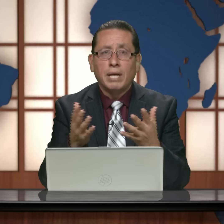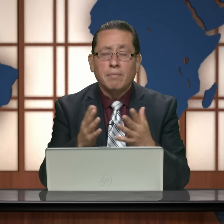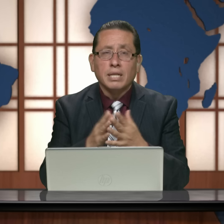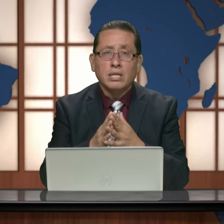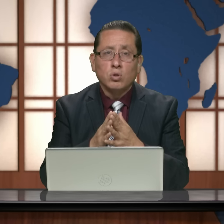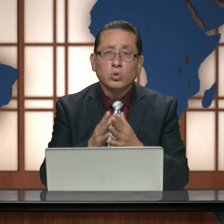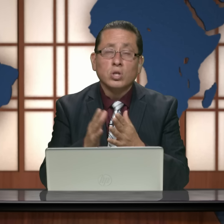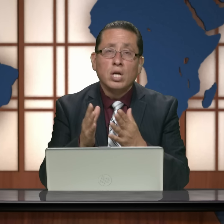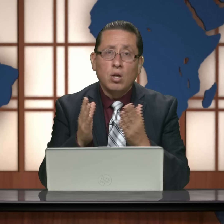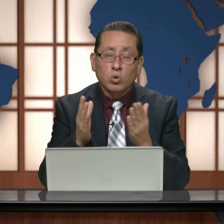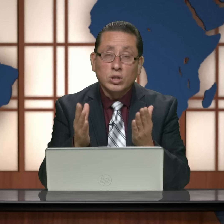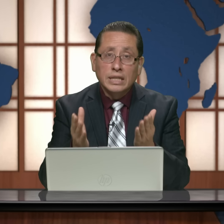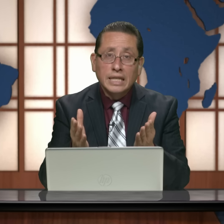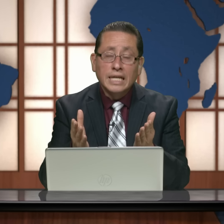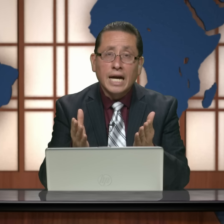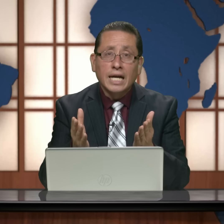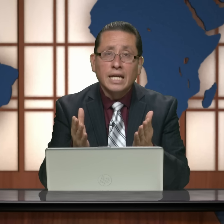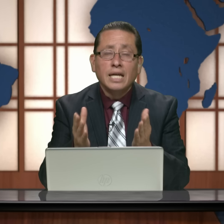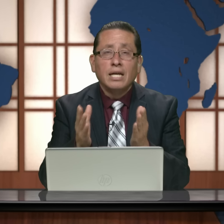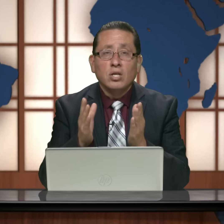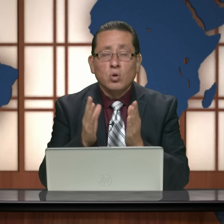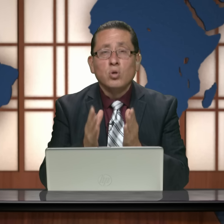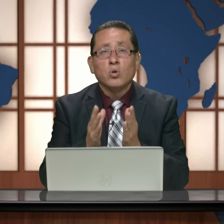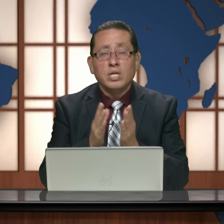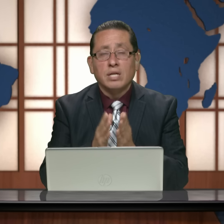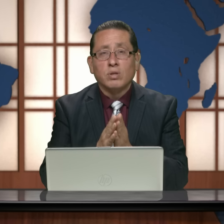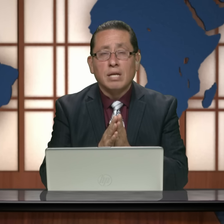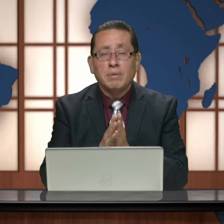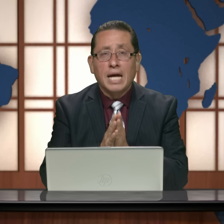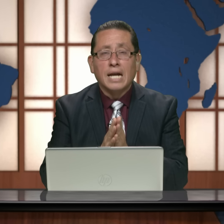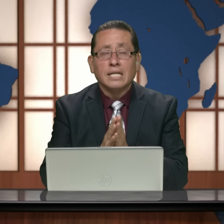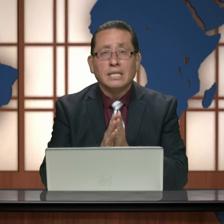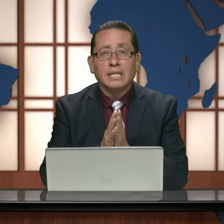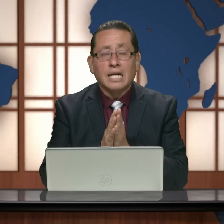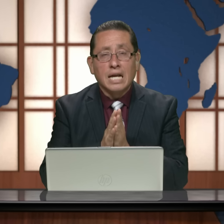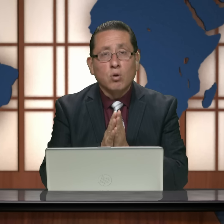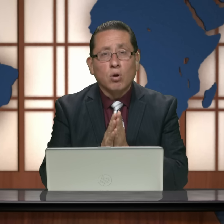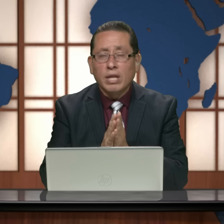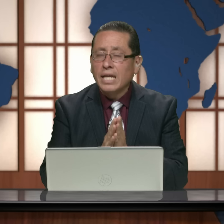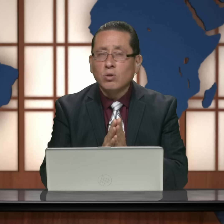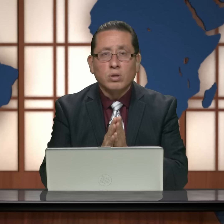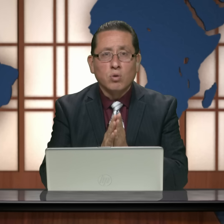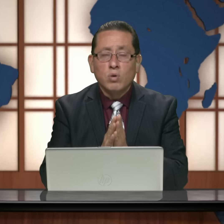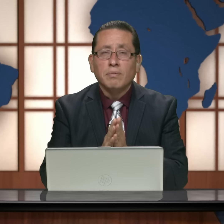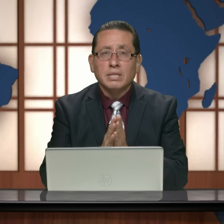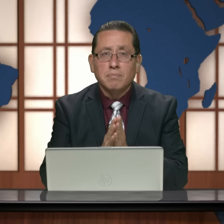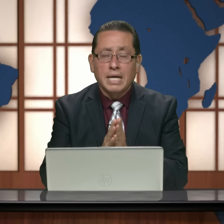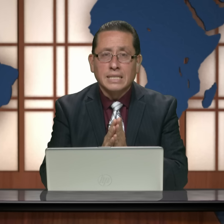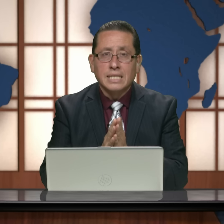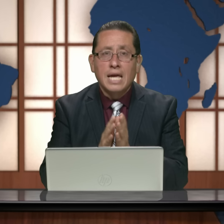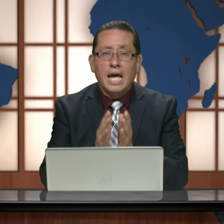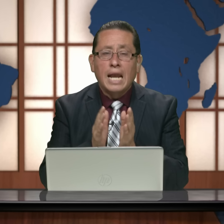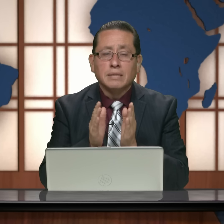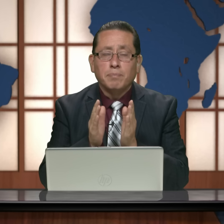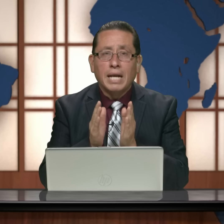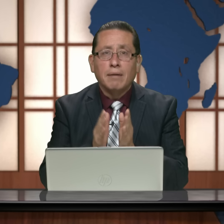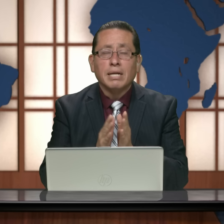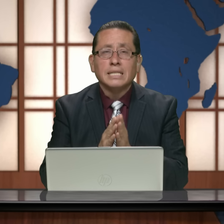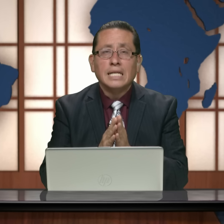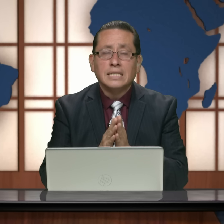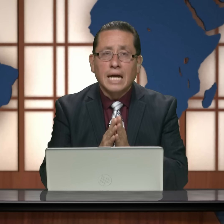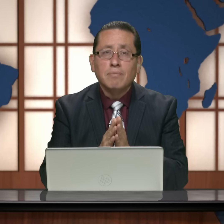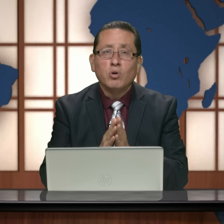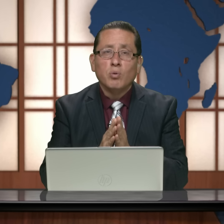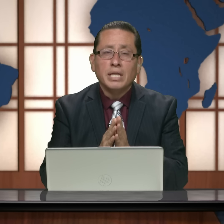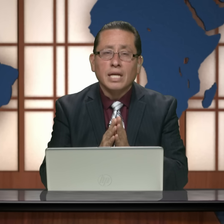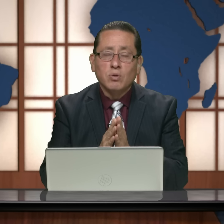que la palabra de Dios nos indica. Y hoy yo quiero terminar recordándote una vez más las palabras